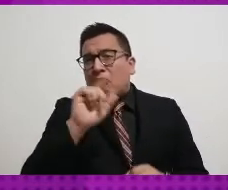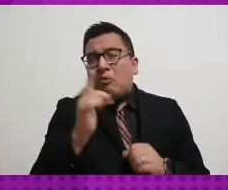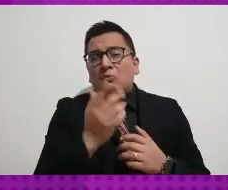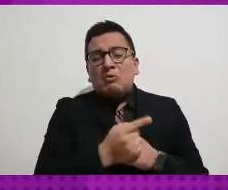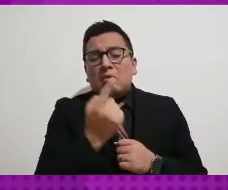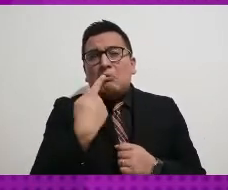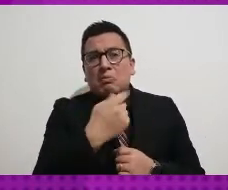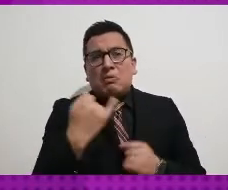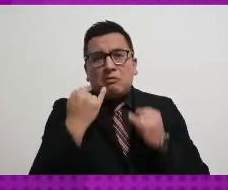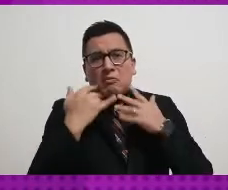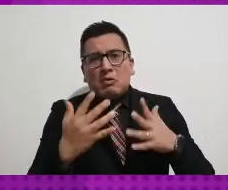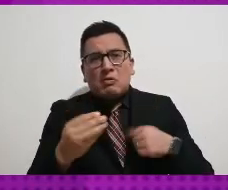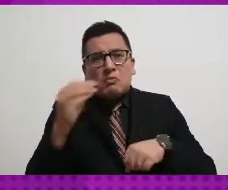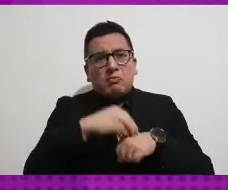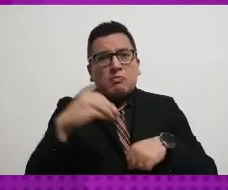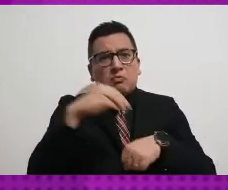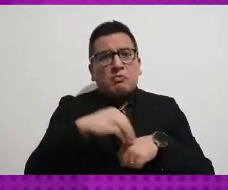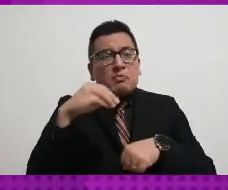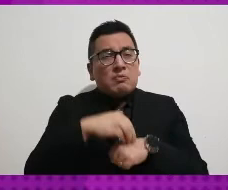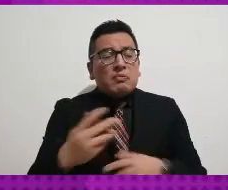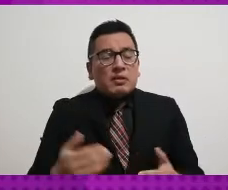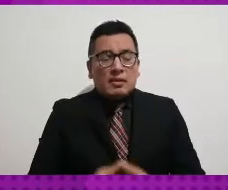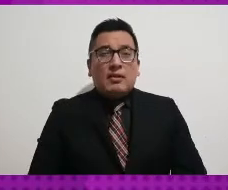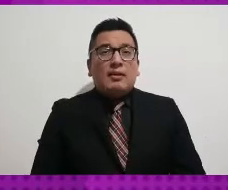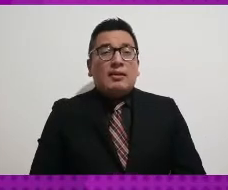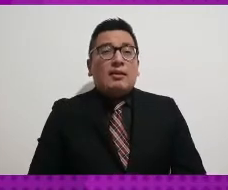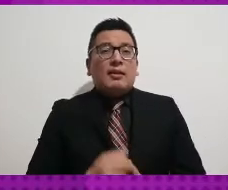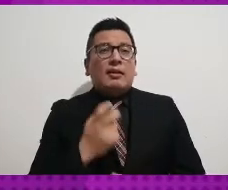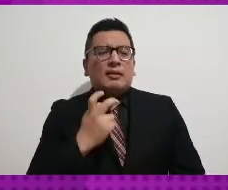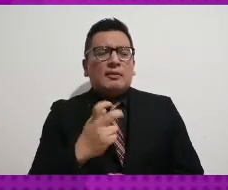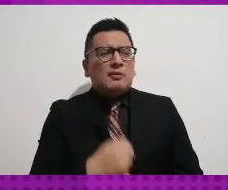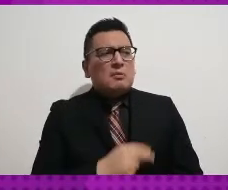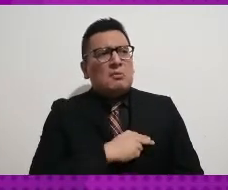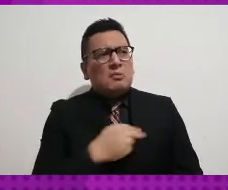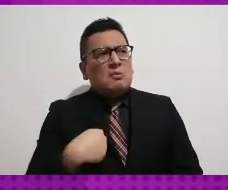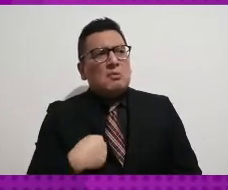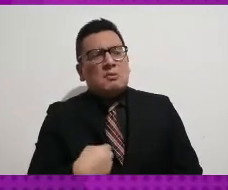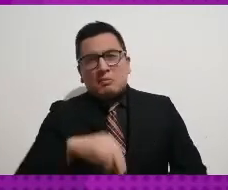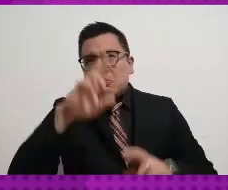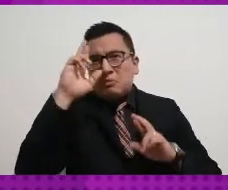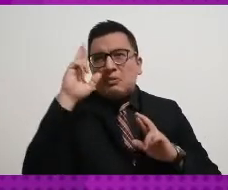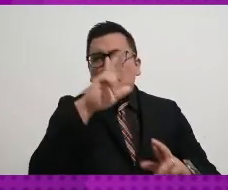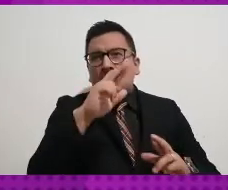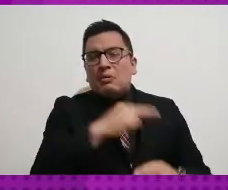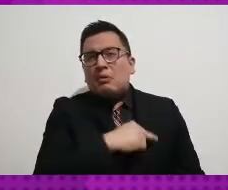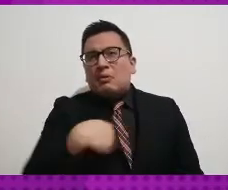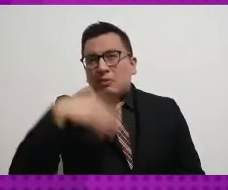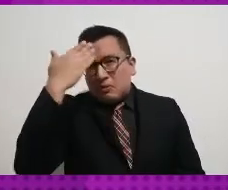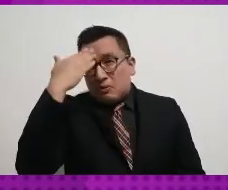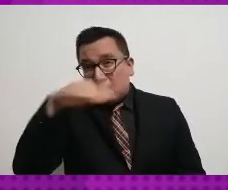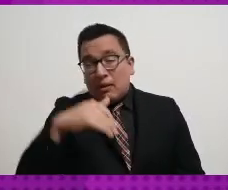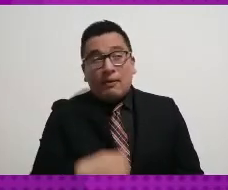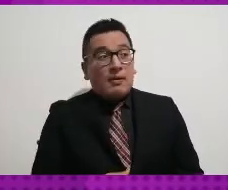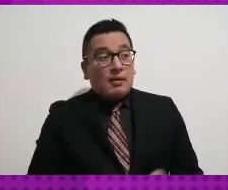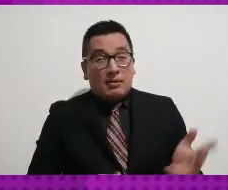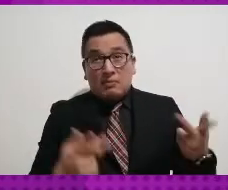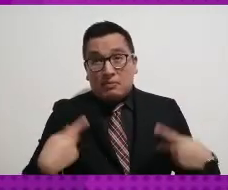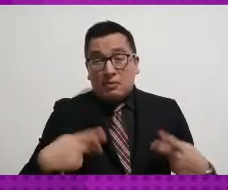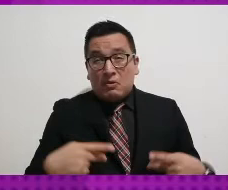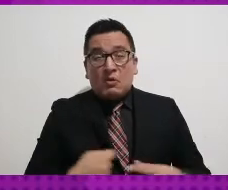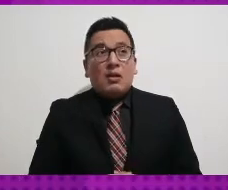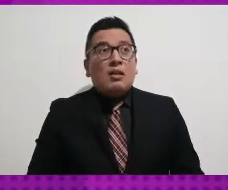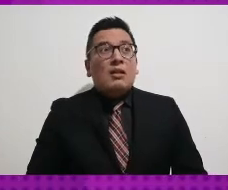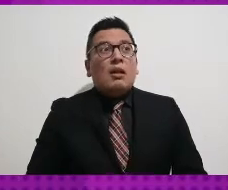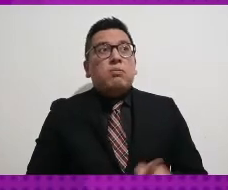información y créame que nuestra relación con los partidos políticos es muy respetuosa, sabedores de que una ciudadanía informada a